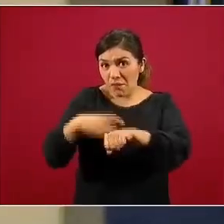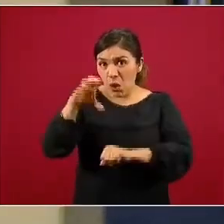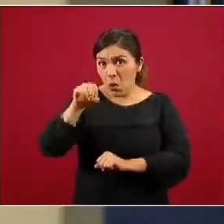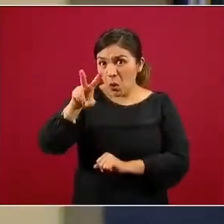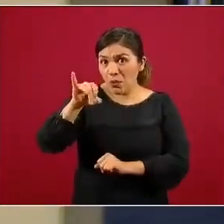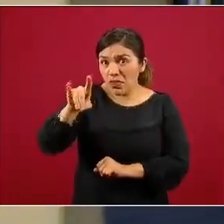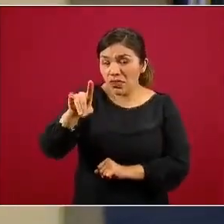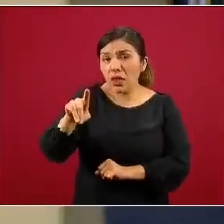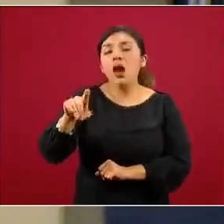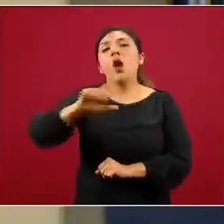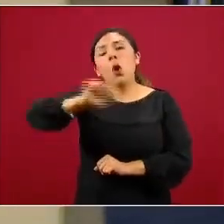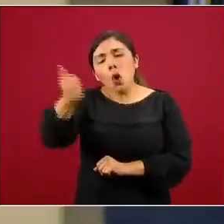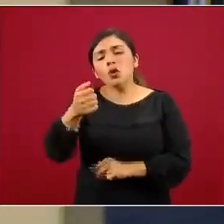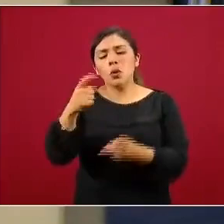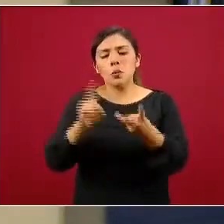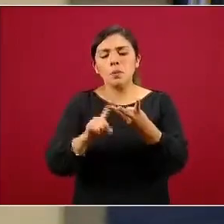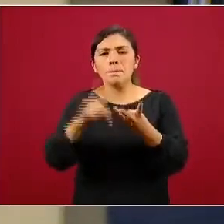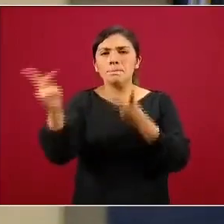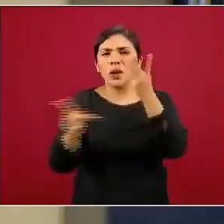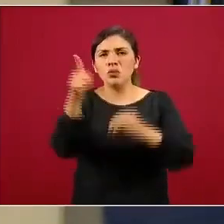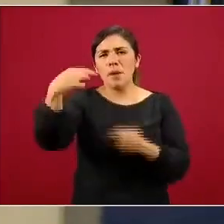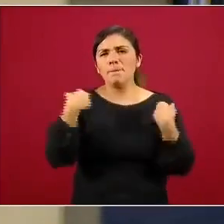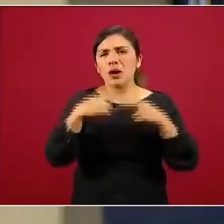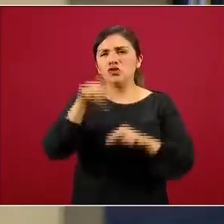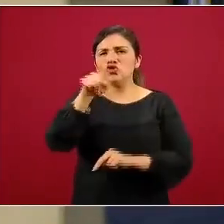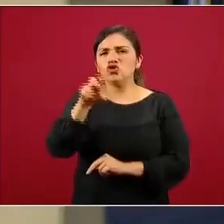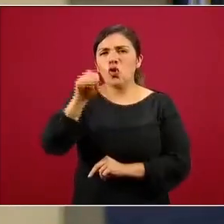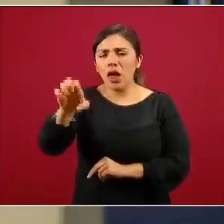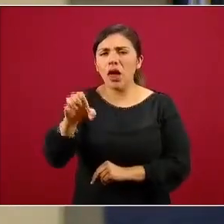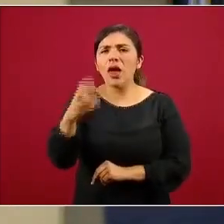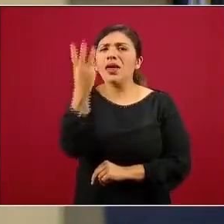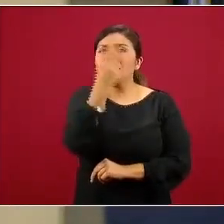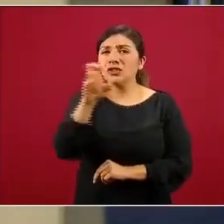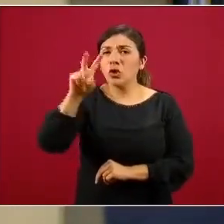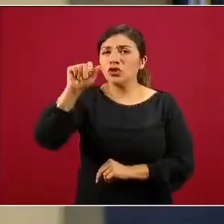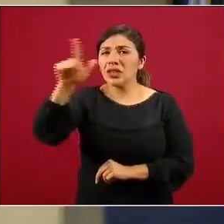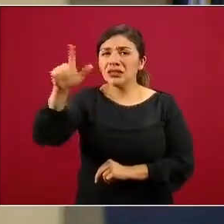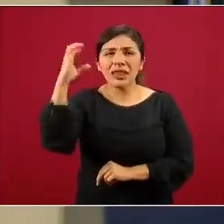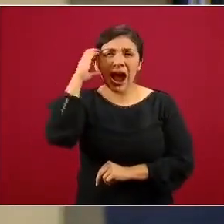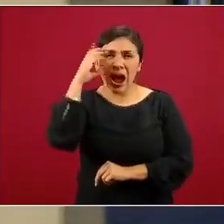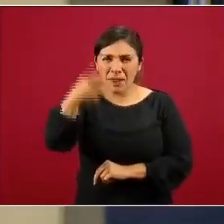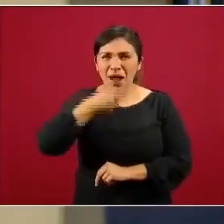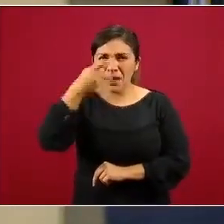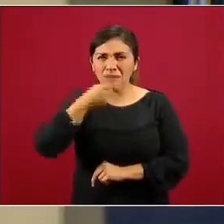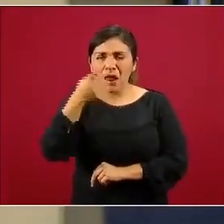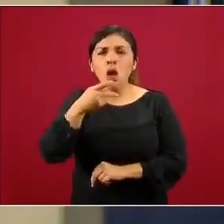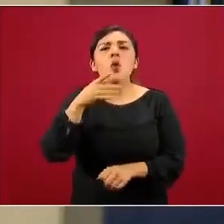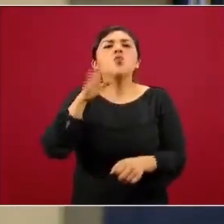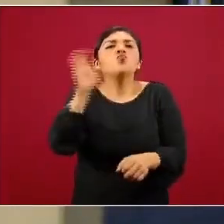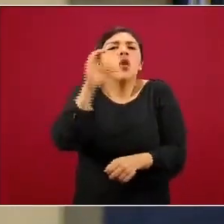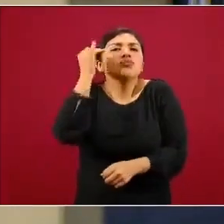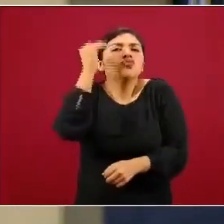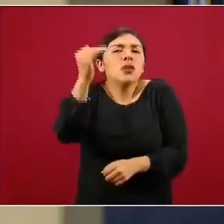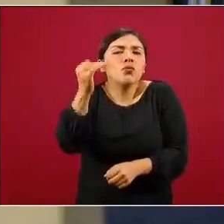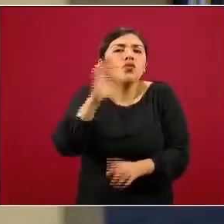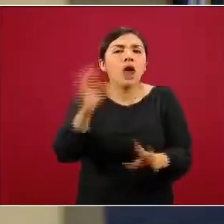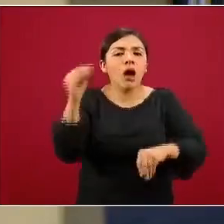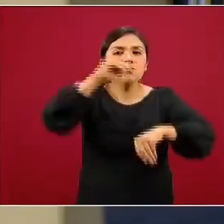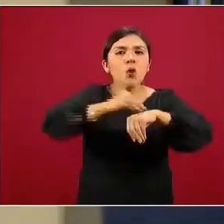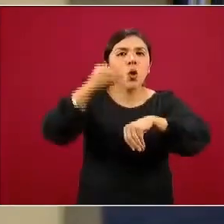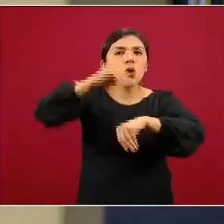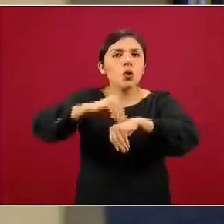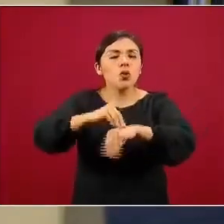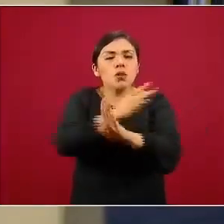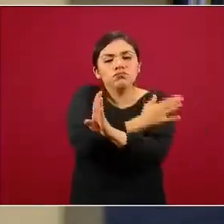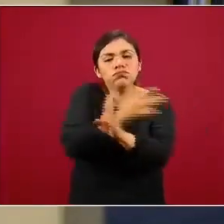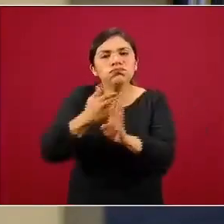con COVID. Preguntarle también al maestro Zoé, si me lo permite, estas 387 camas, ¿en qué periodo se ha dado este